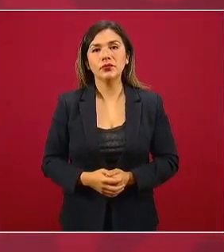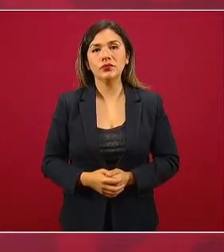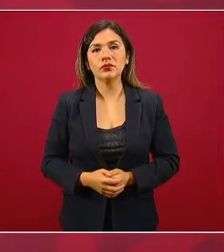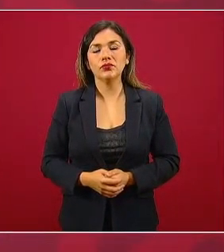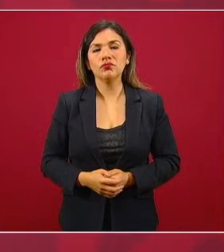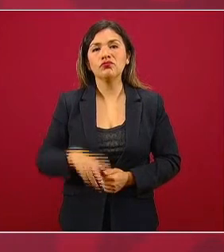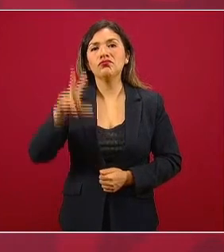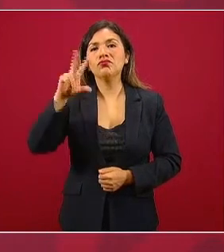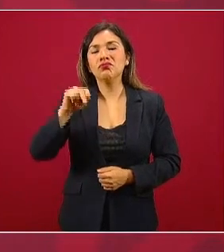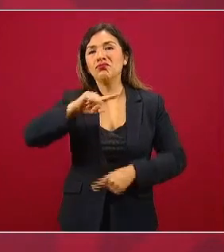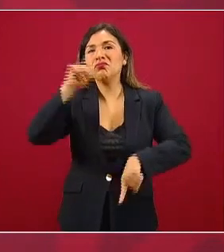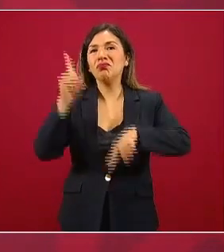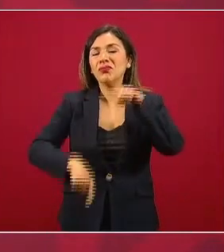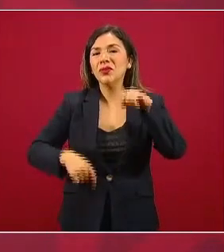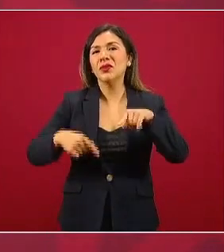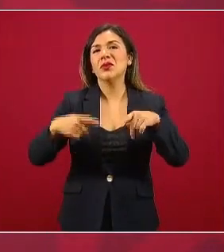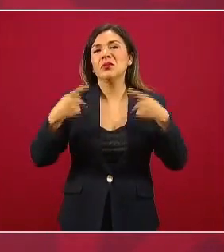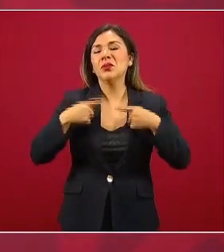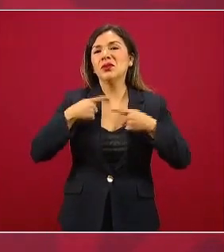represión